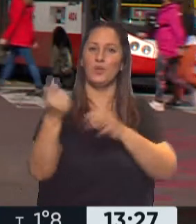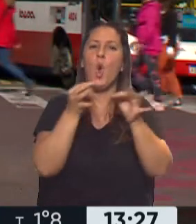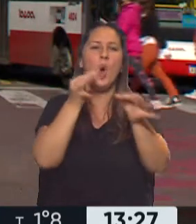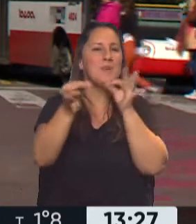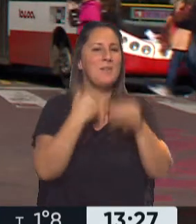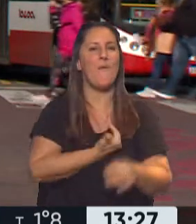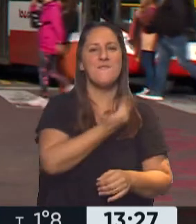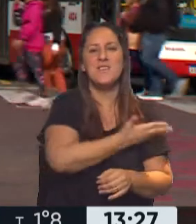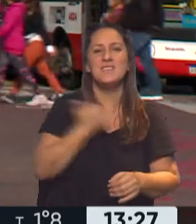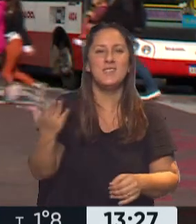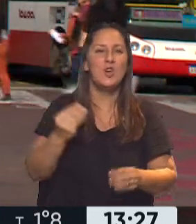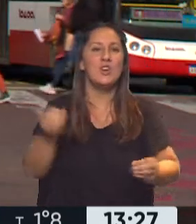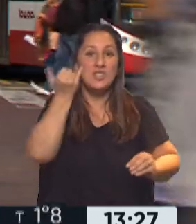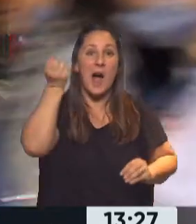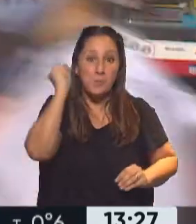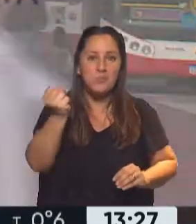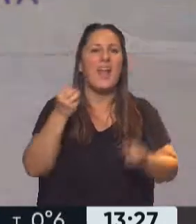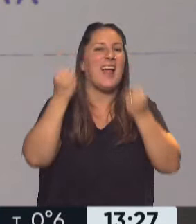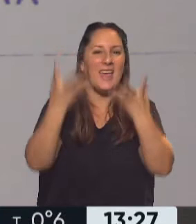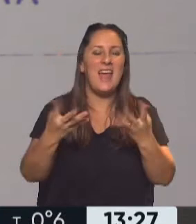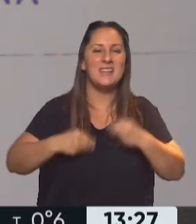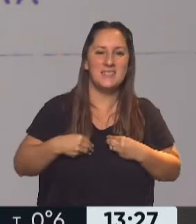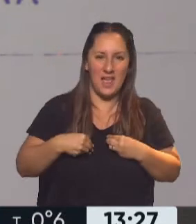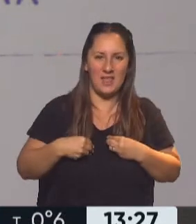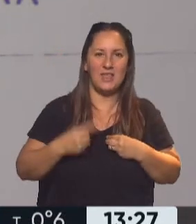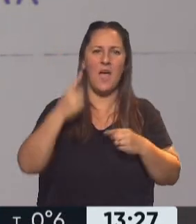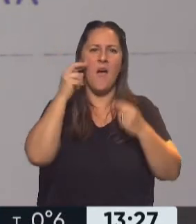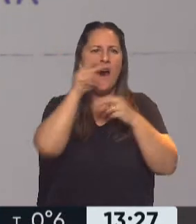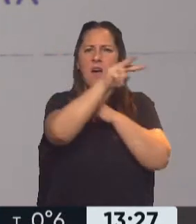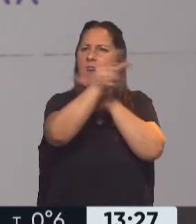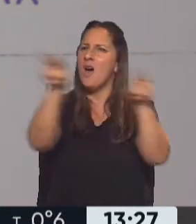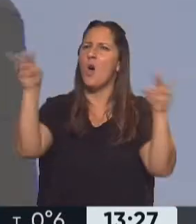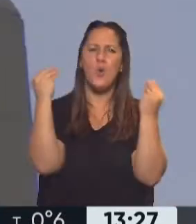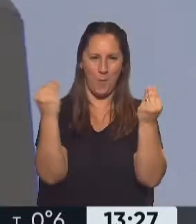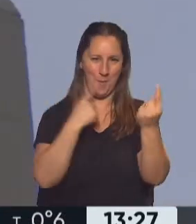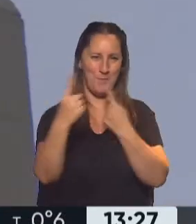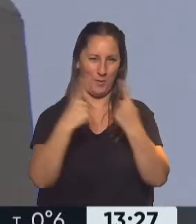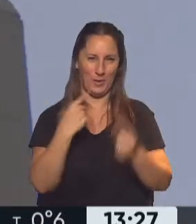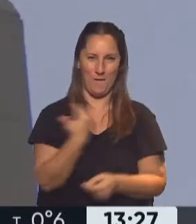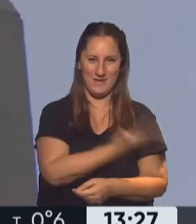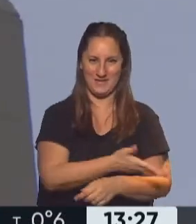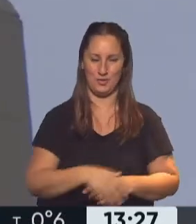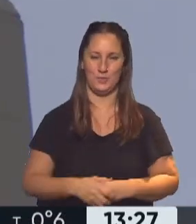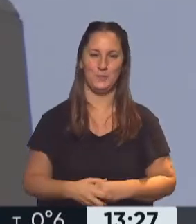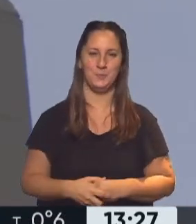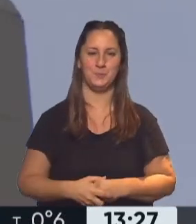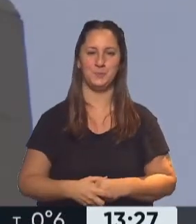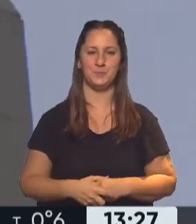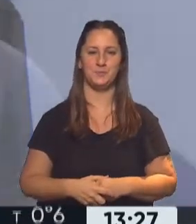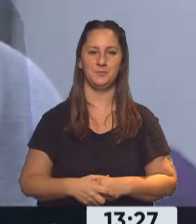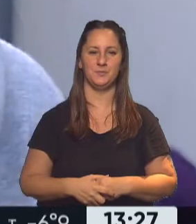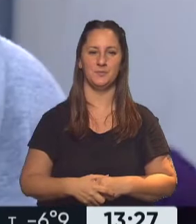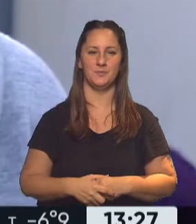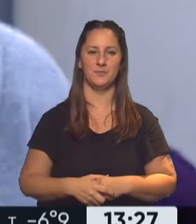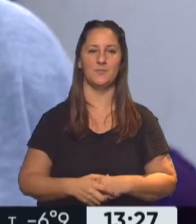nos cuenten cómo es llegar hasta la punta del Obelisco y cómo se ve la ciudad desde las famosas ventanitas. Se pudo ver